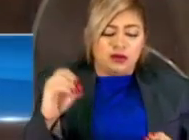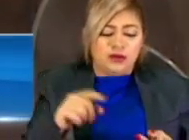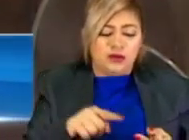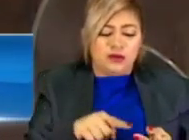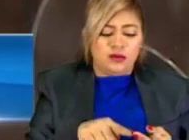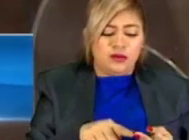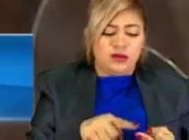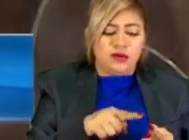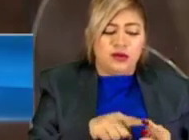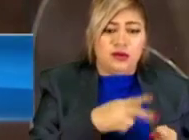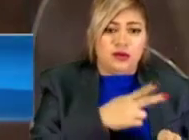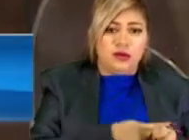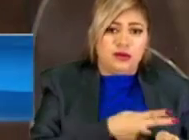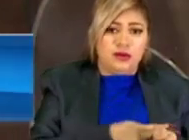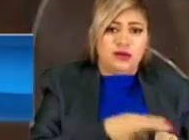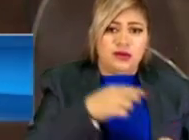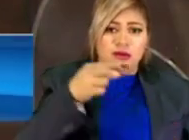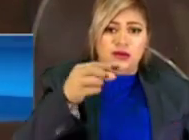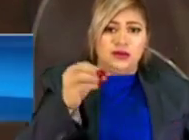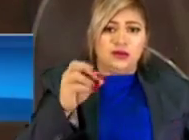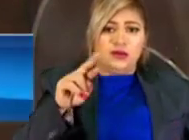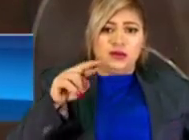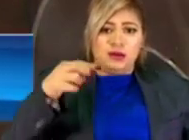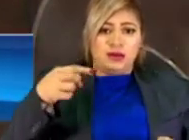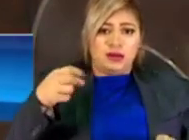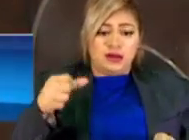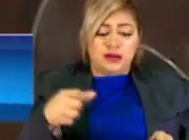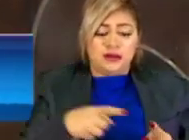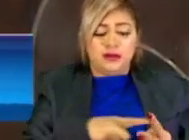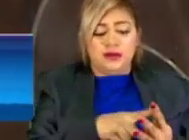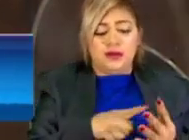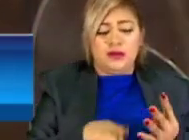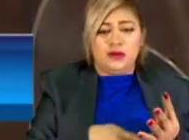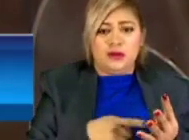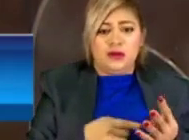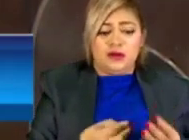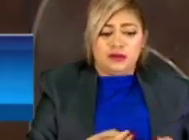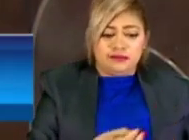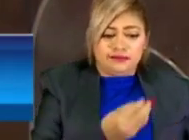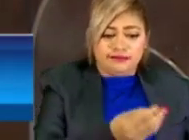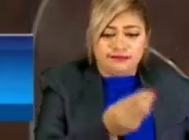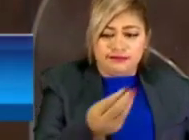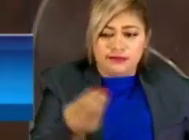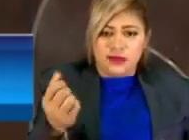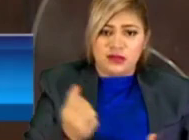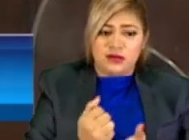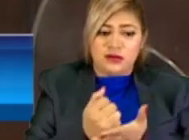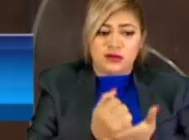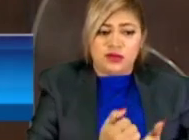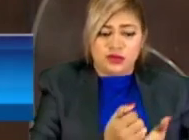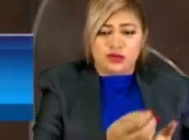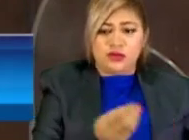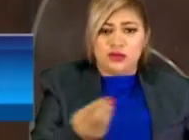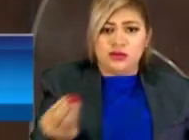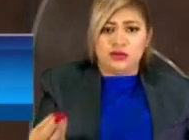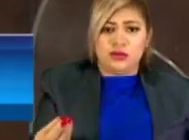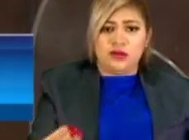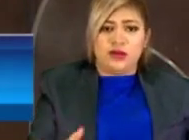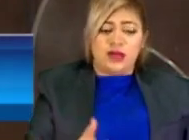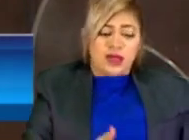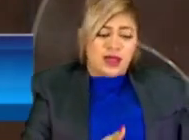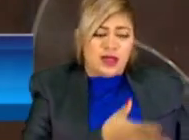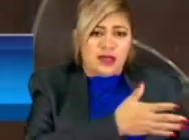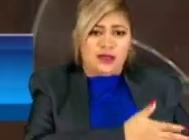Panameñas y panameños, desde que se inició la pandemia, el Gobierno Nacional ha mantenido